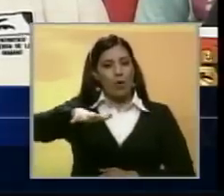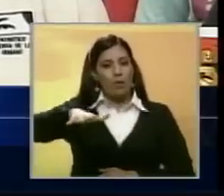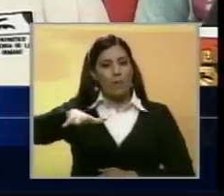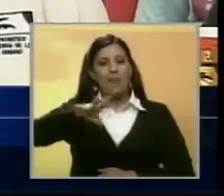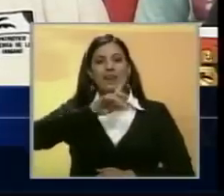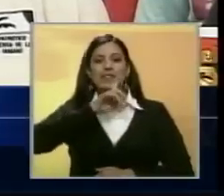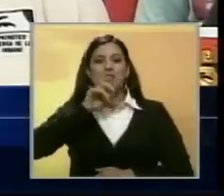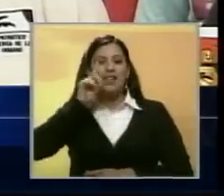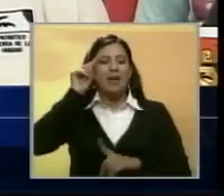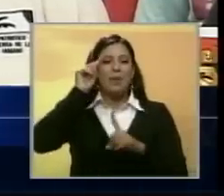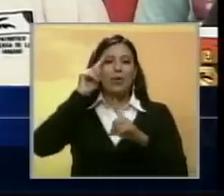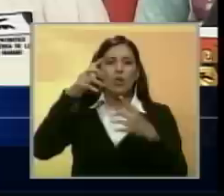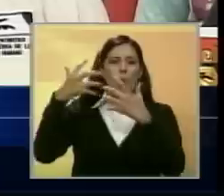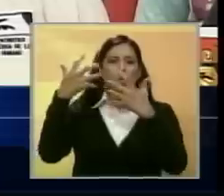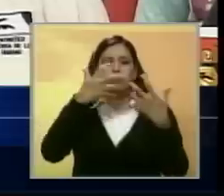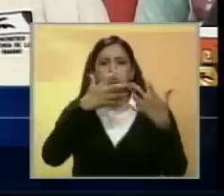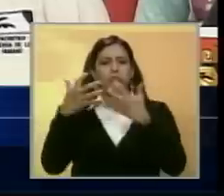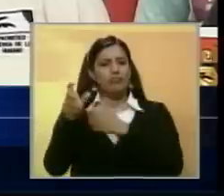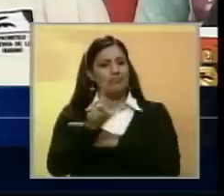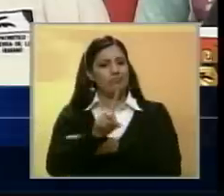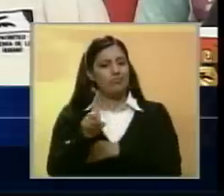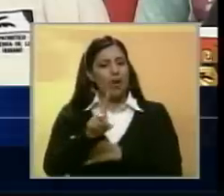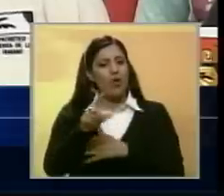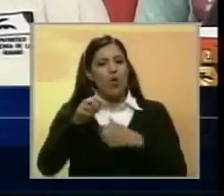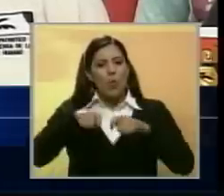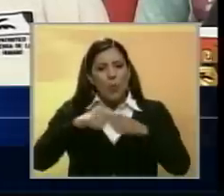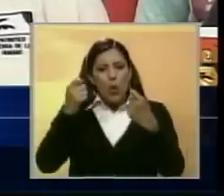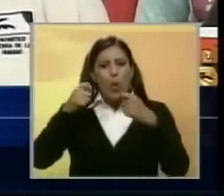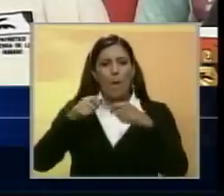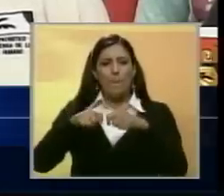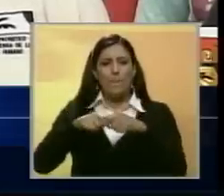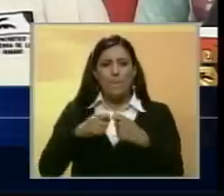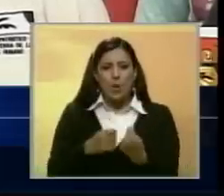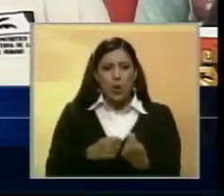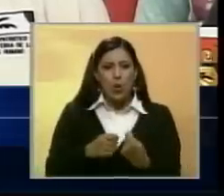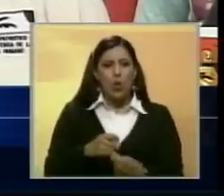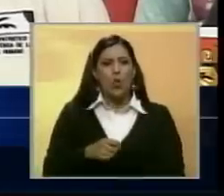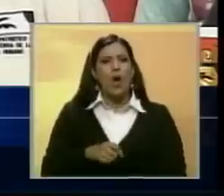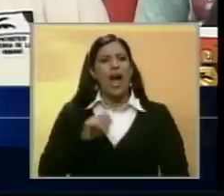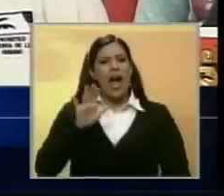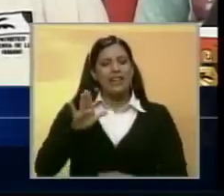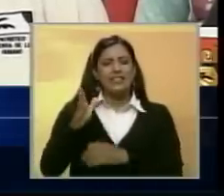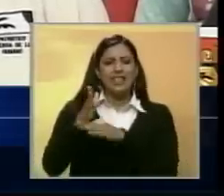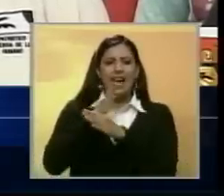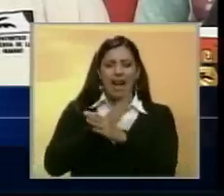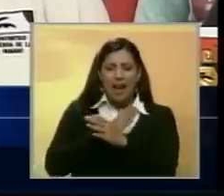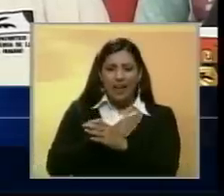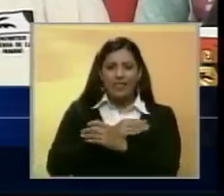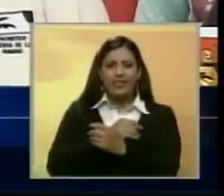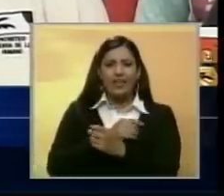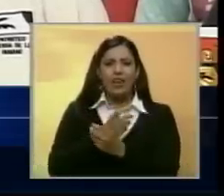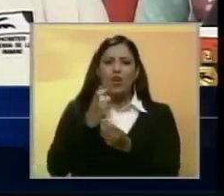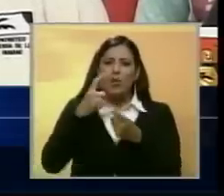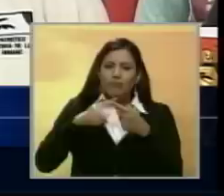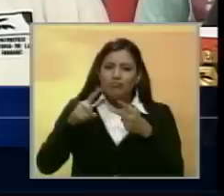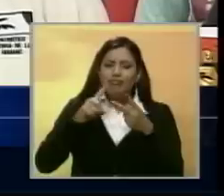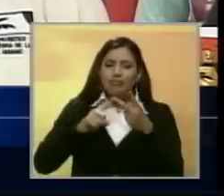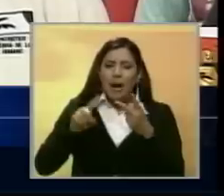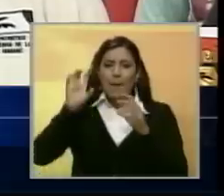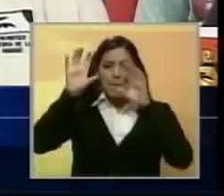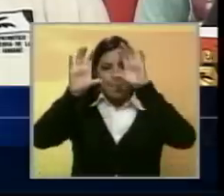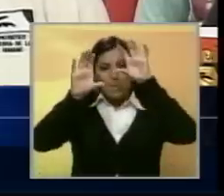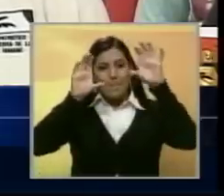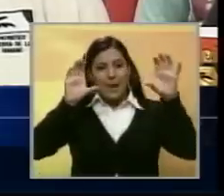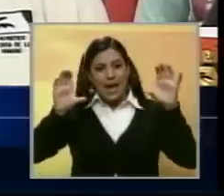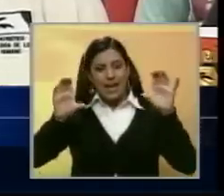sea objeto del enfrentamiento y de la destrucción, como han sucedido en muchos